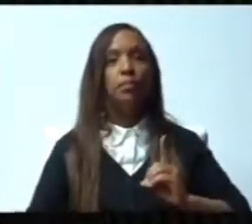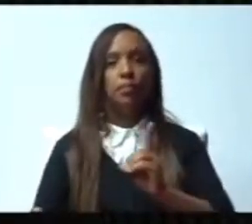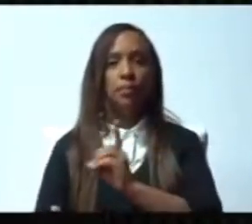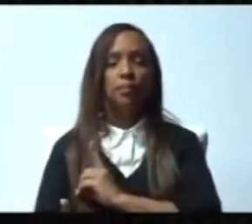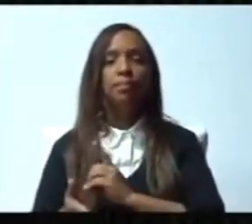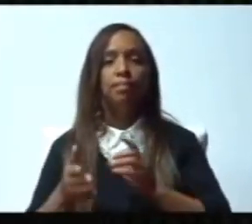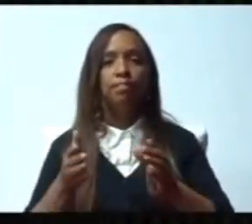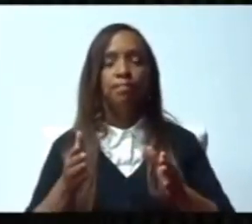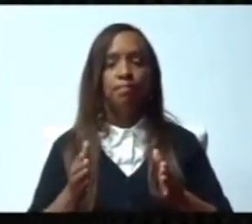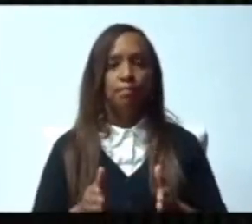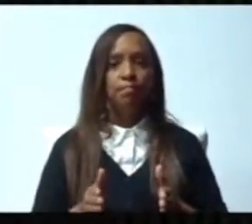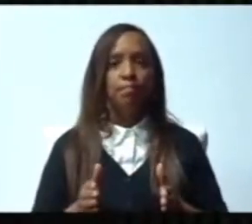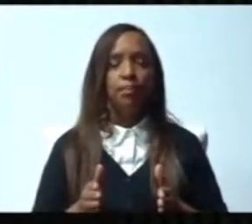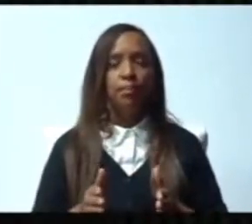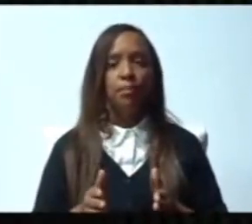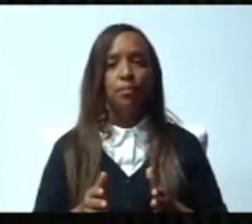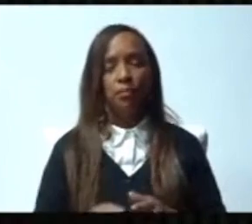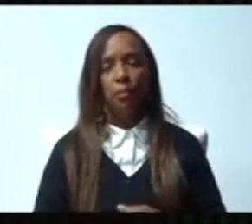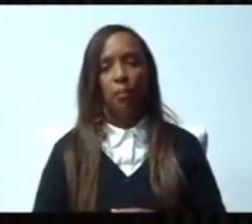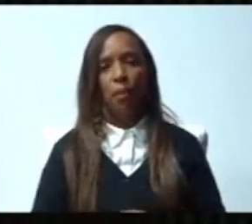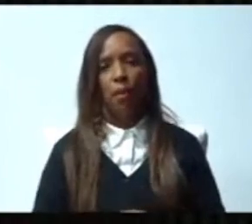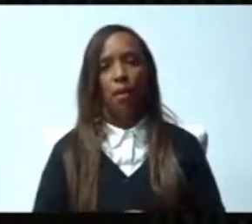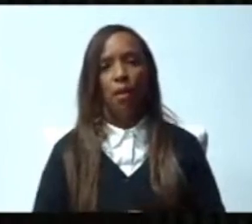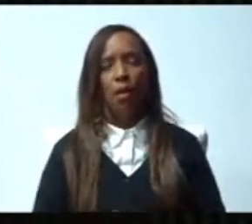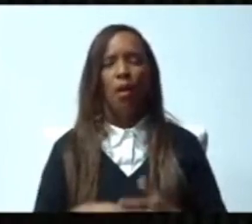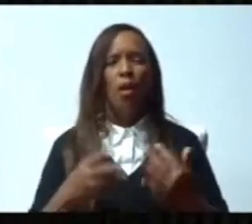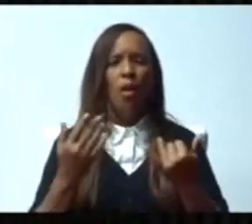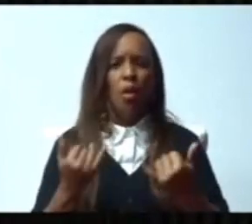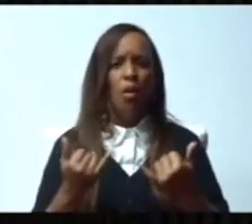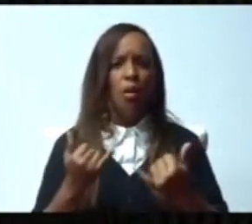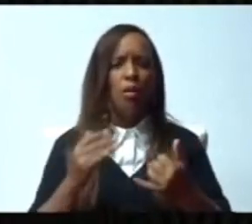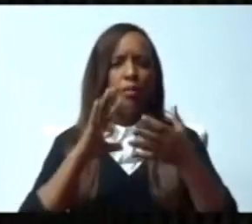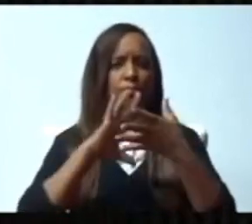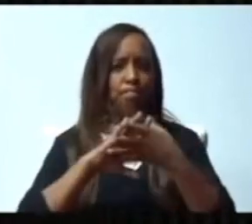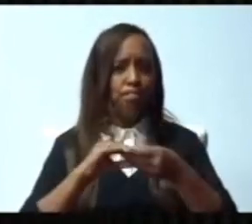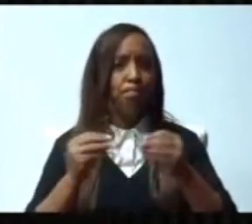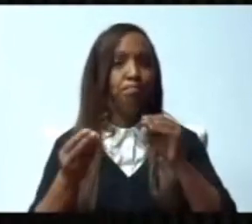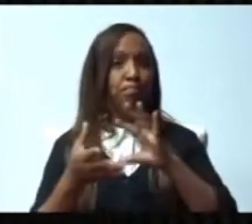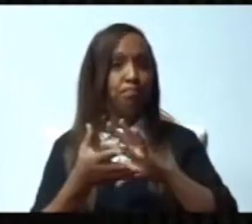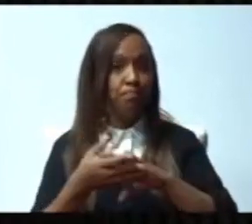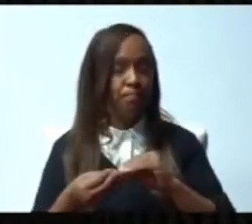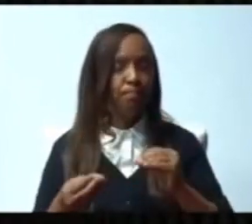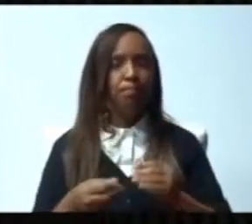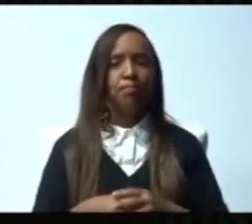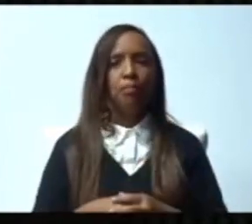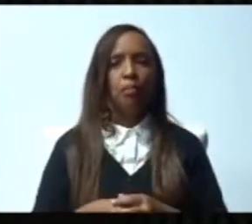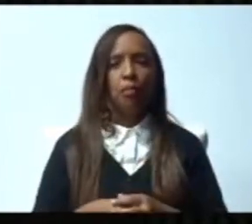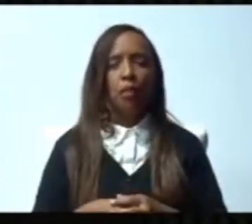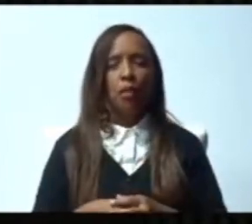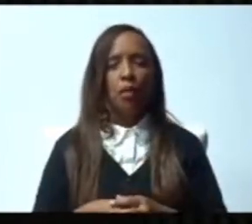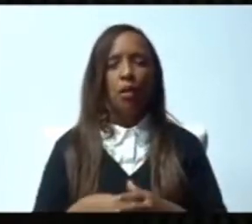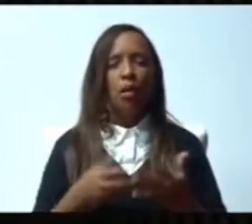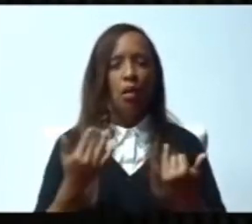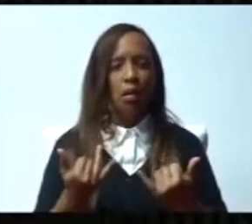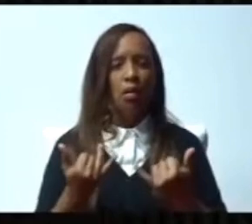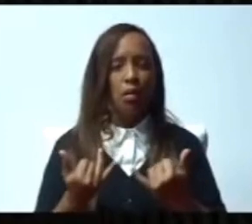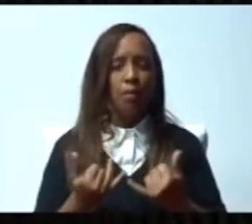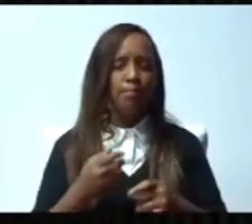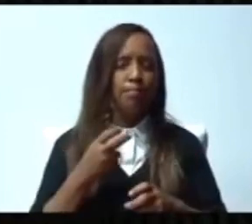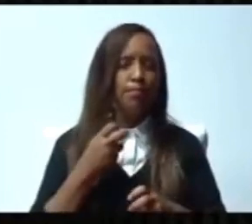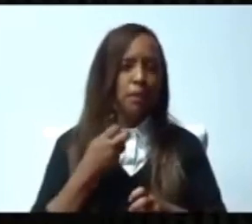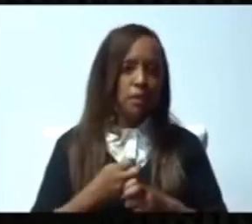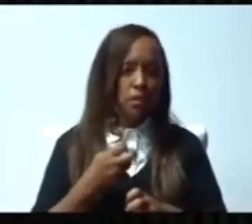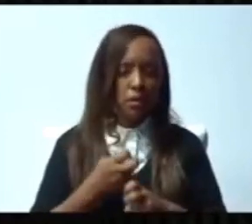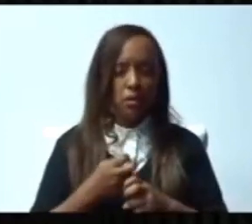que iba a tener que salir a la defensa de la Democracia de los partidos en un lugar donde